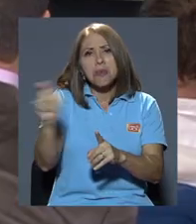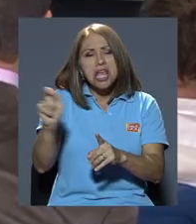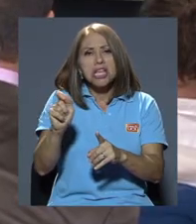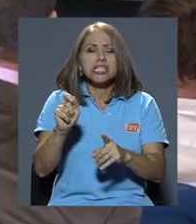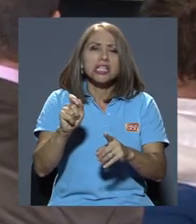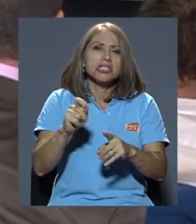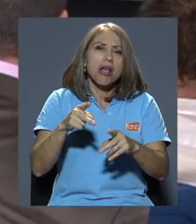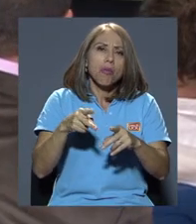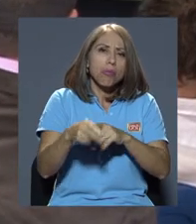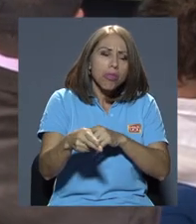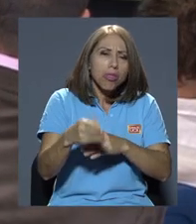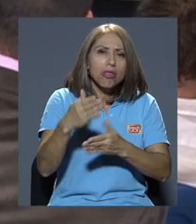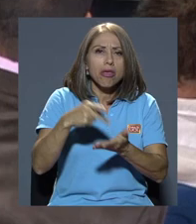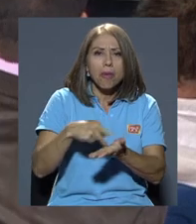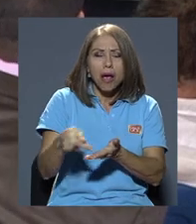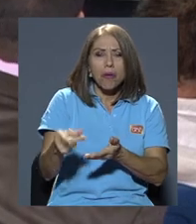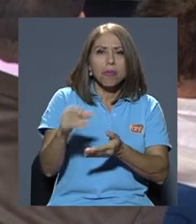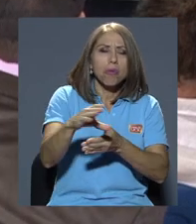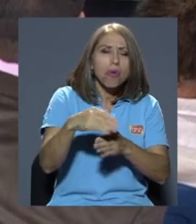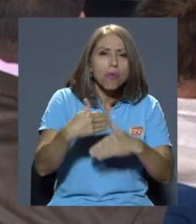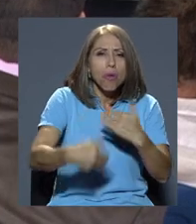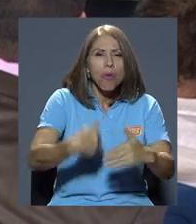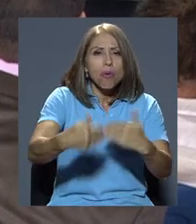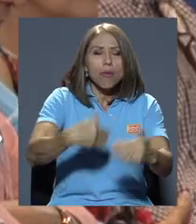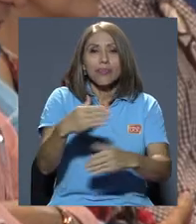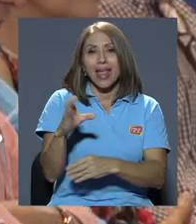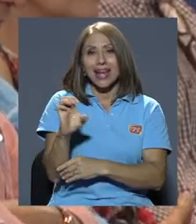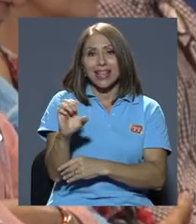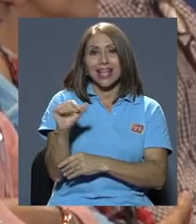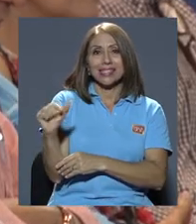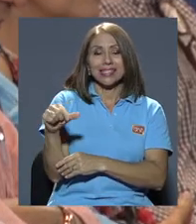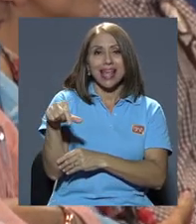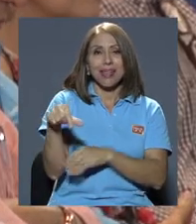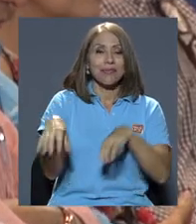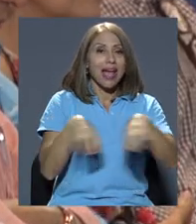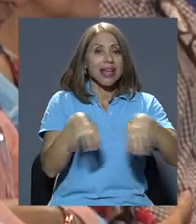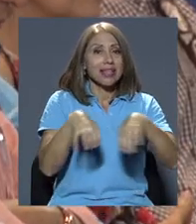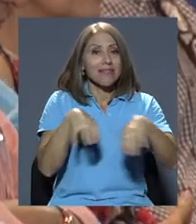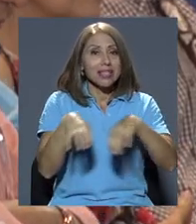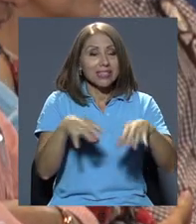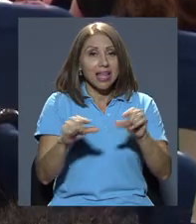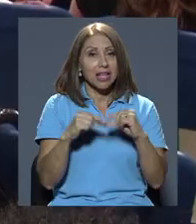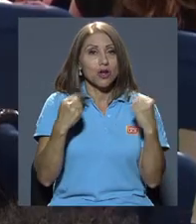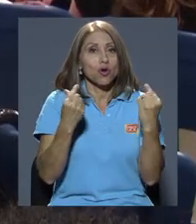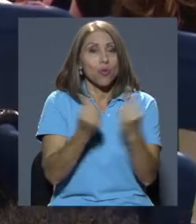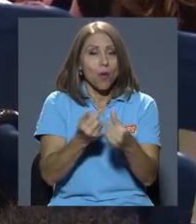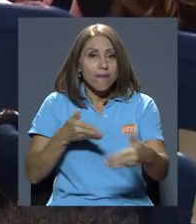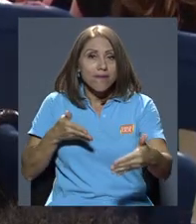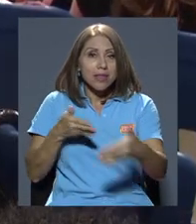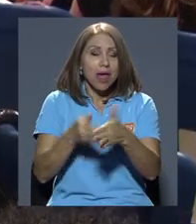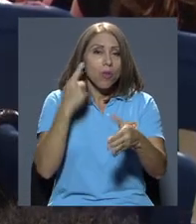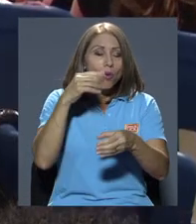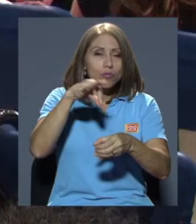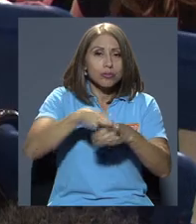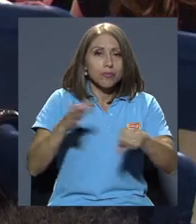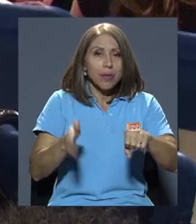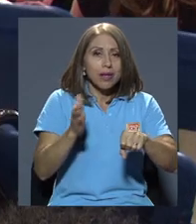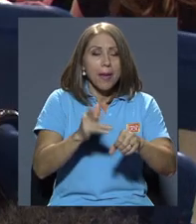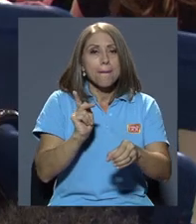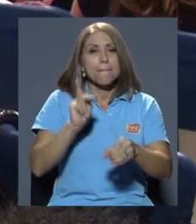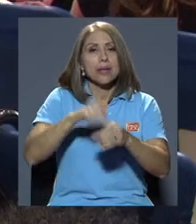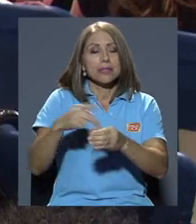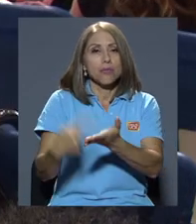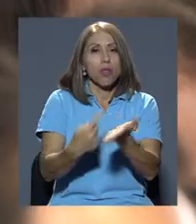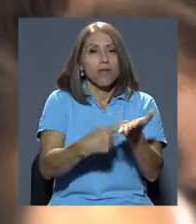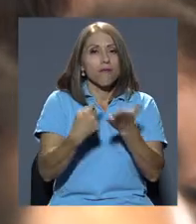3 meses y medio. Erlinda Quesada, activista del Frente Nacional de Sectores Afectados por la Producción Piñera, participó del foro